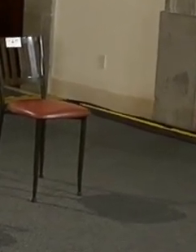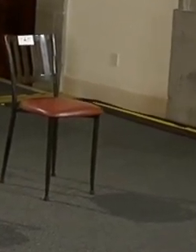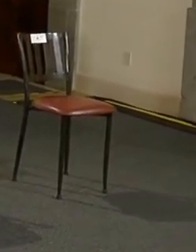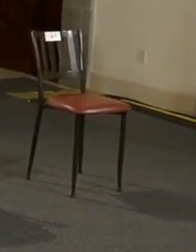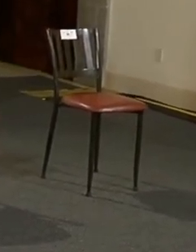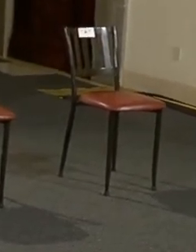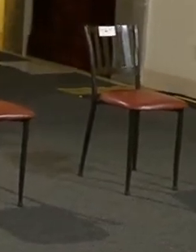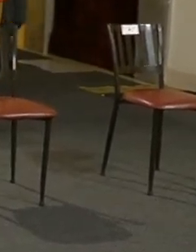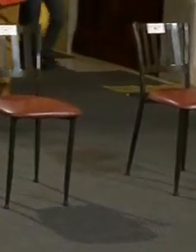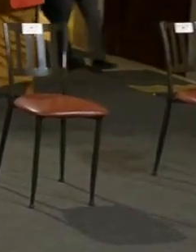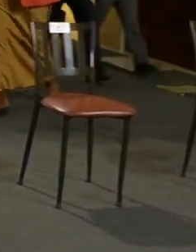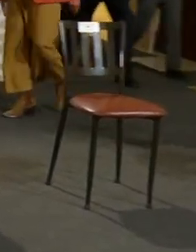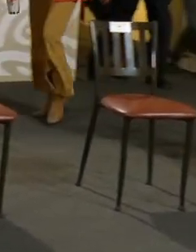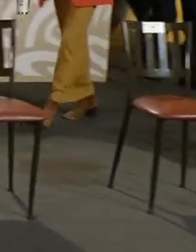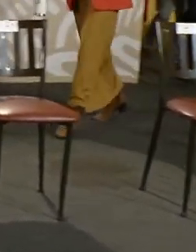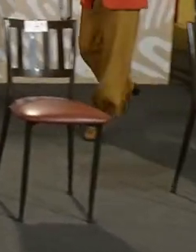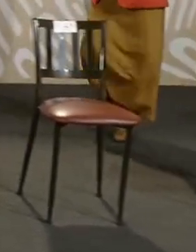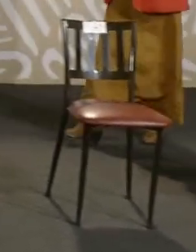días.